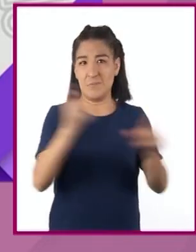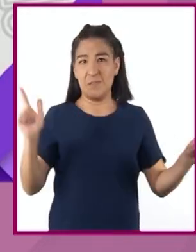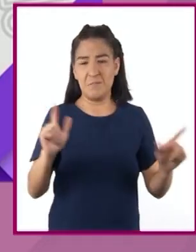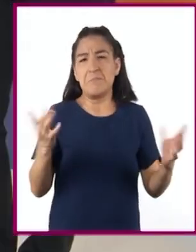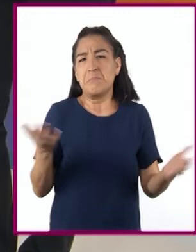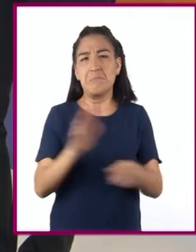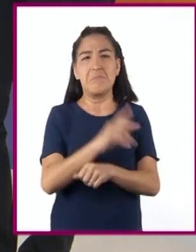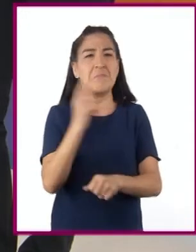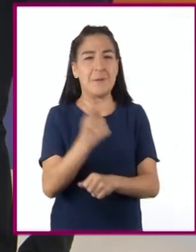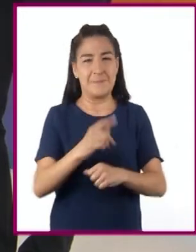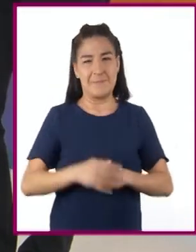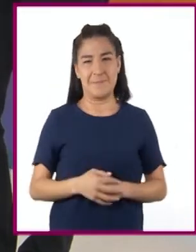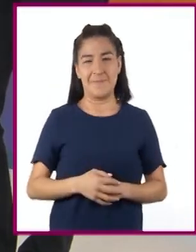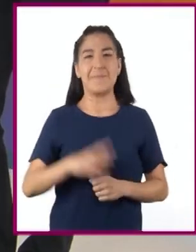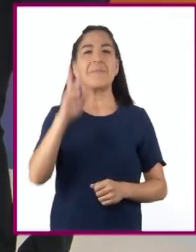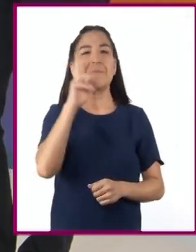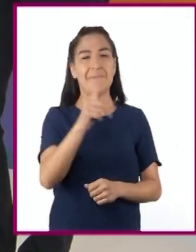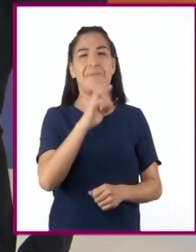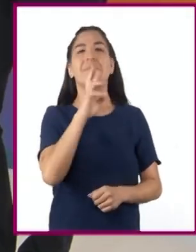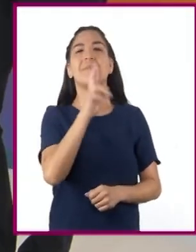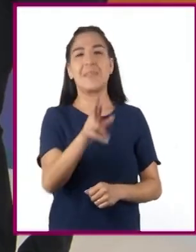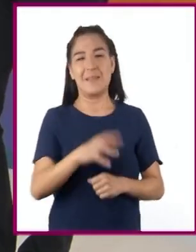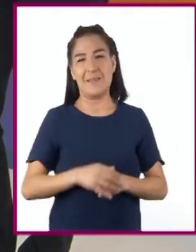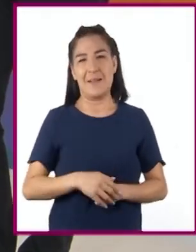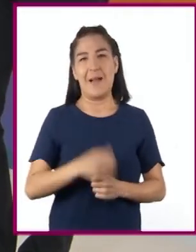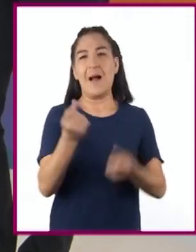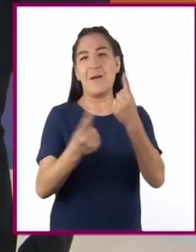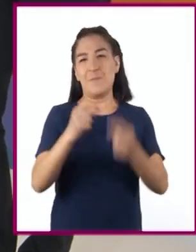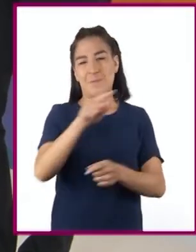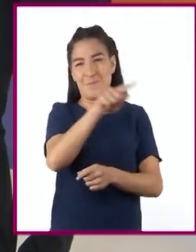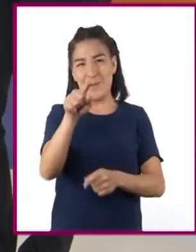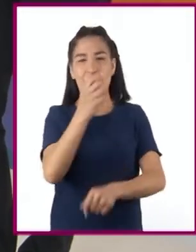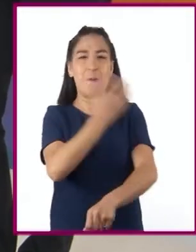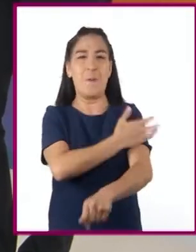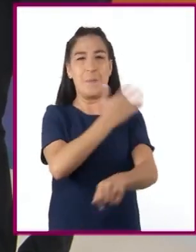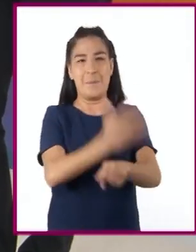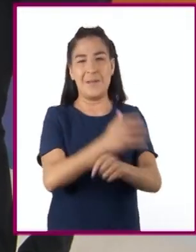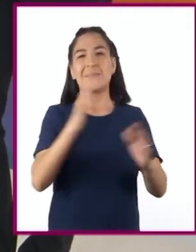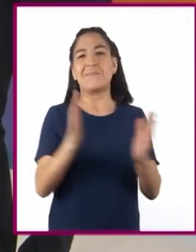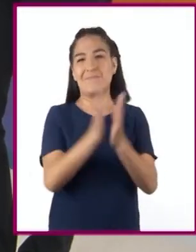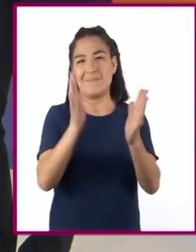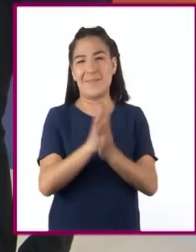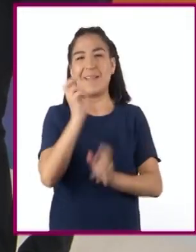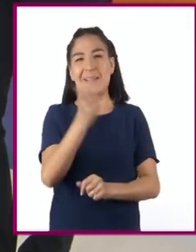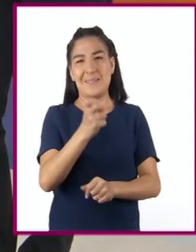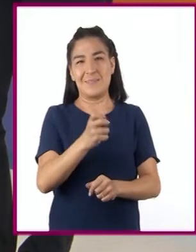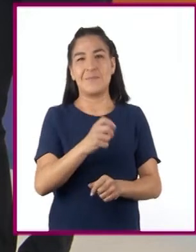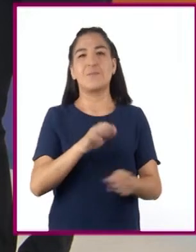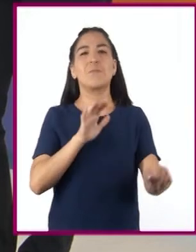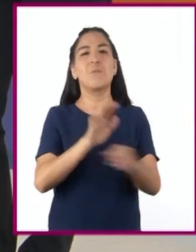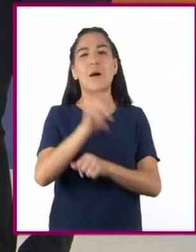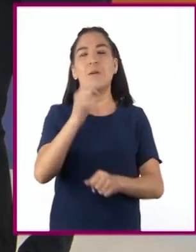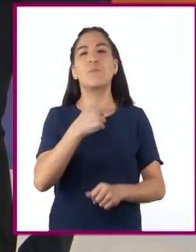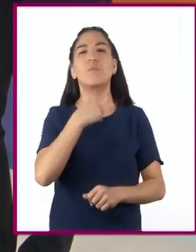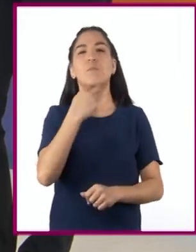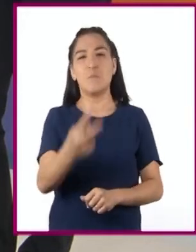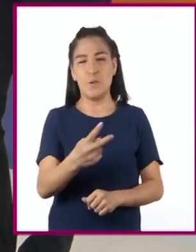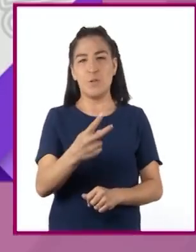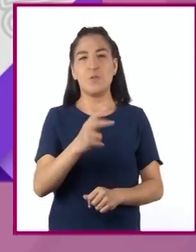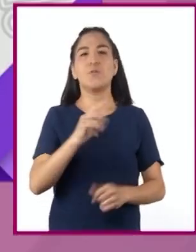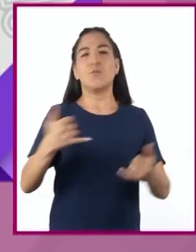qué? Escuchemos las respuestas de algunos de sus compañeros que participaron en la sección La Voz de la